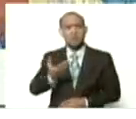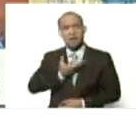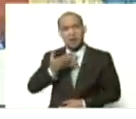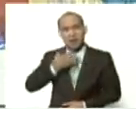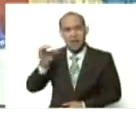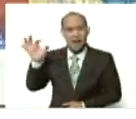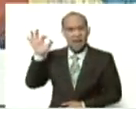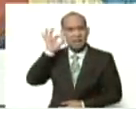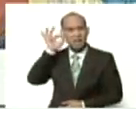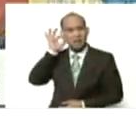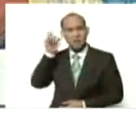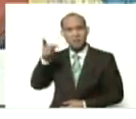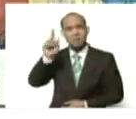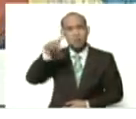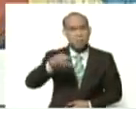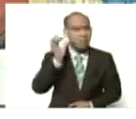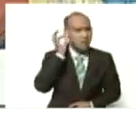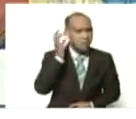mujer.